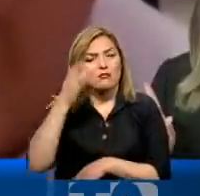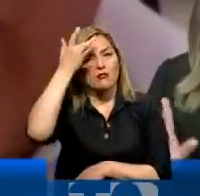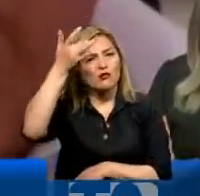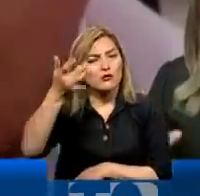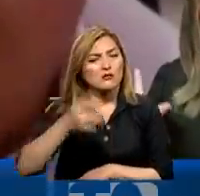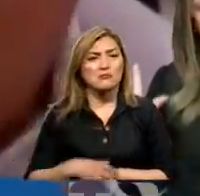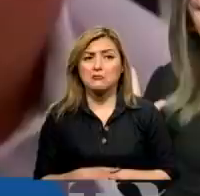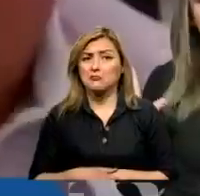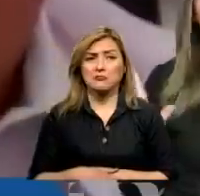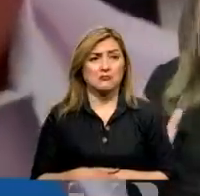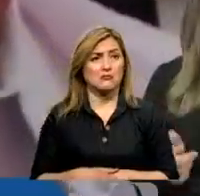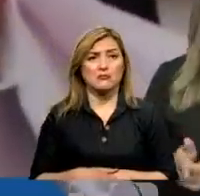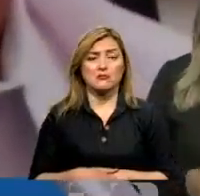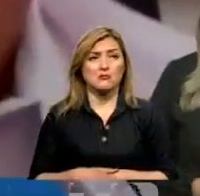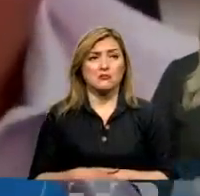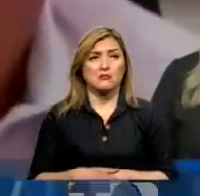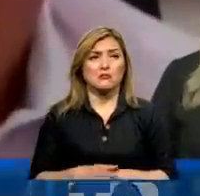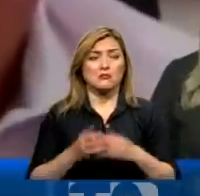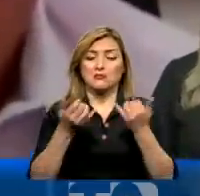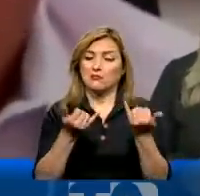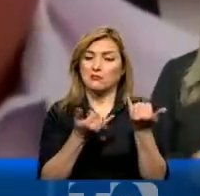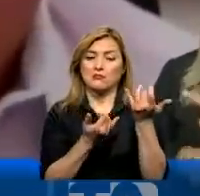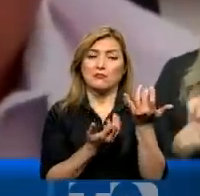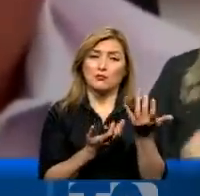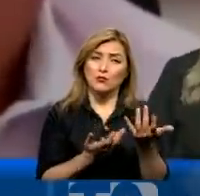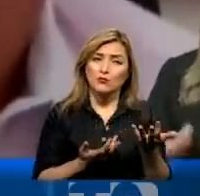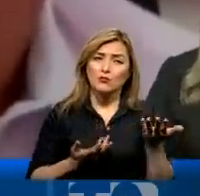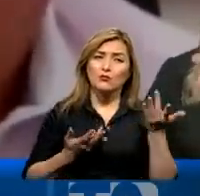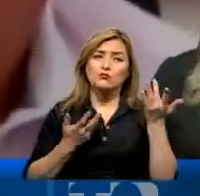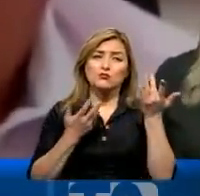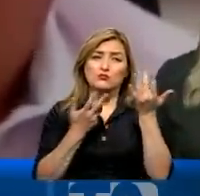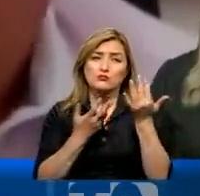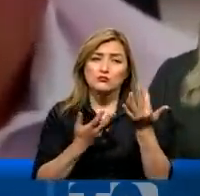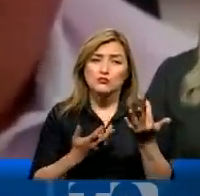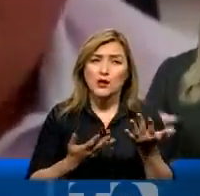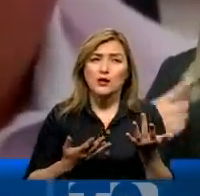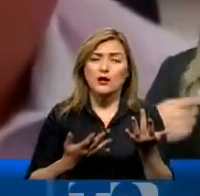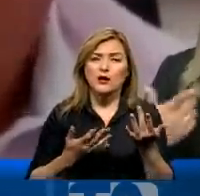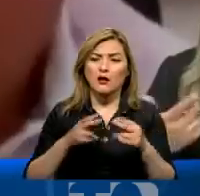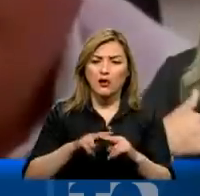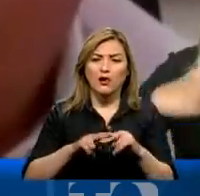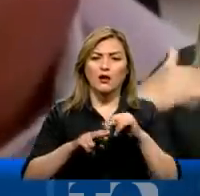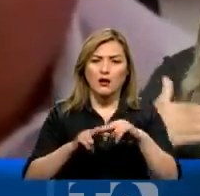demoras. Ahora no queda más que esperar buenamente a ver cuándo terminan, porque no hay